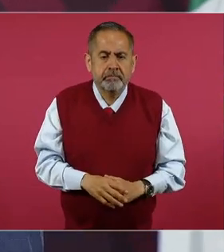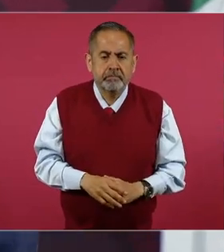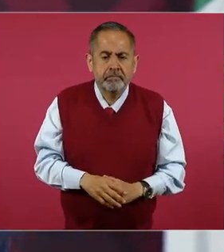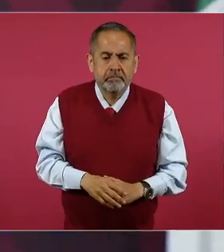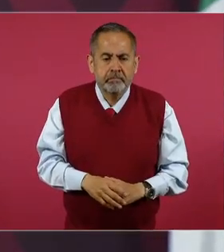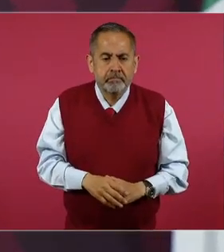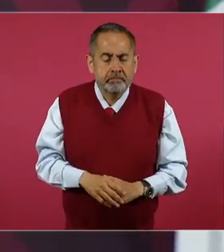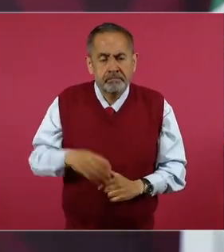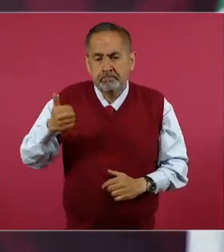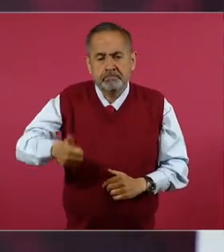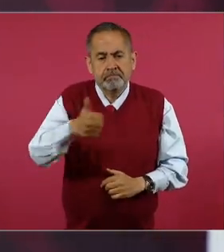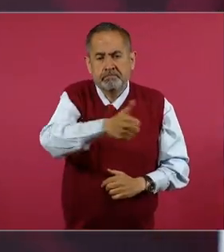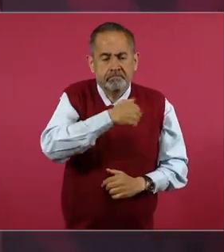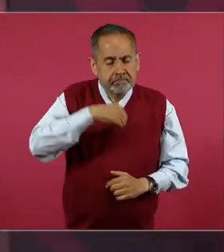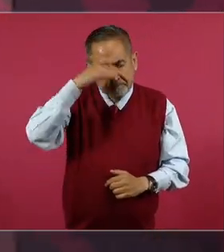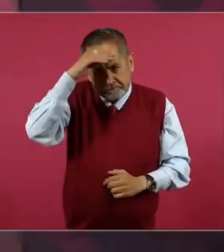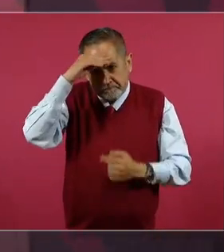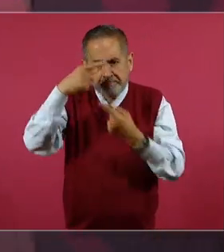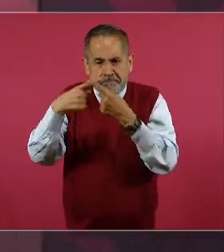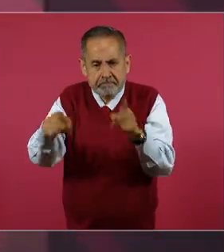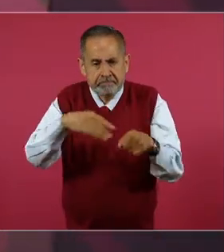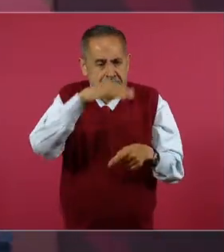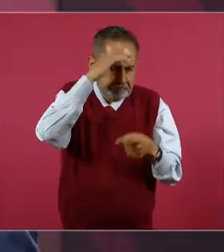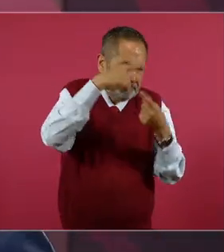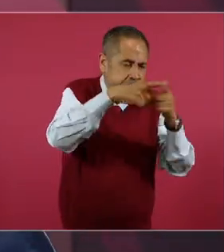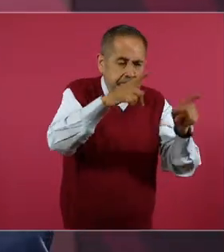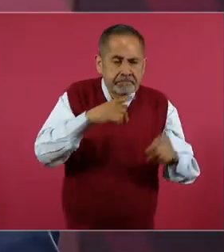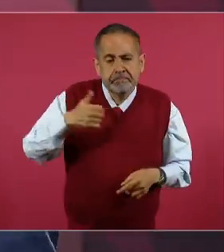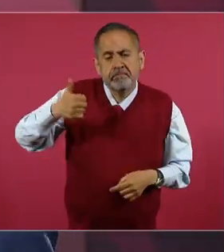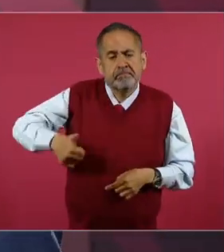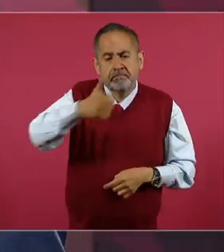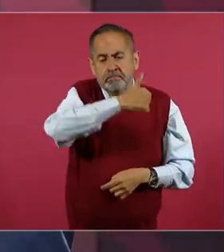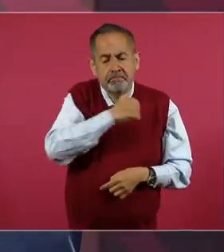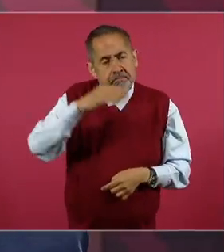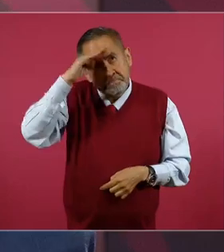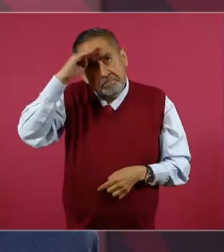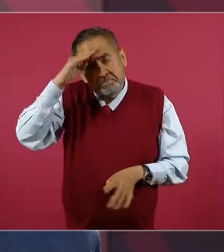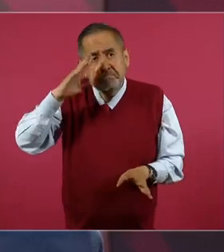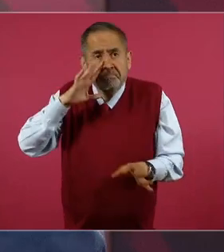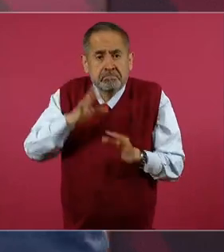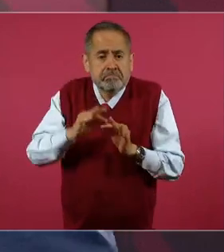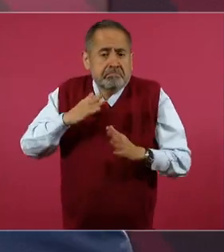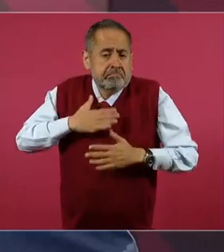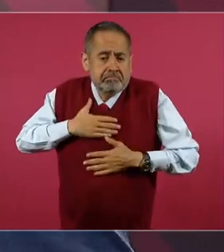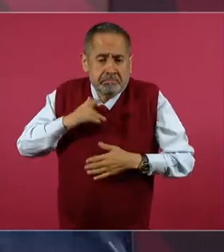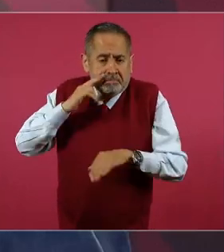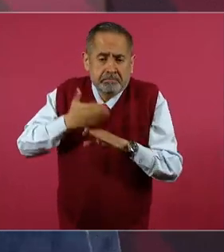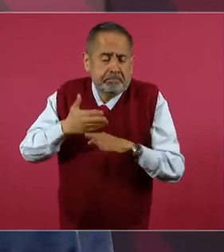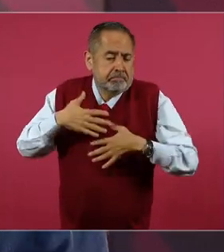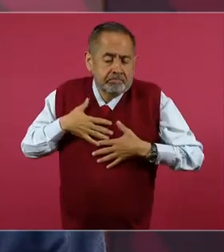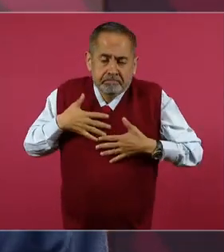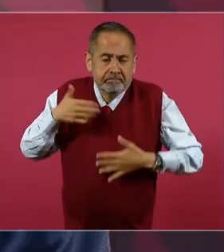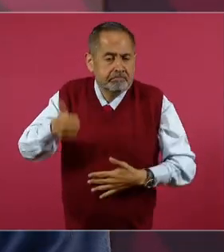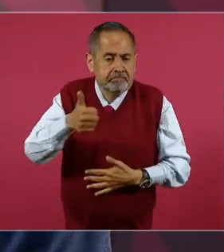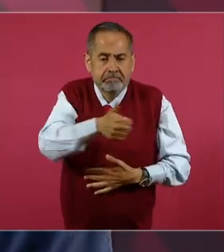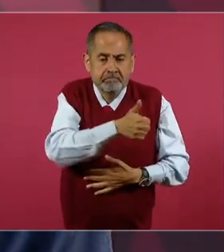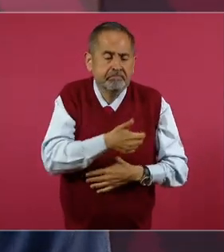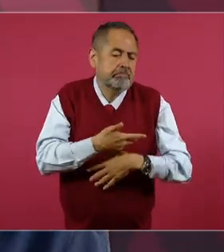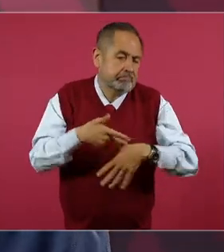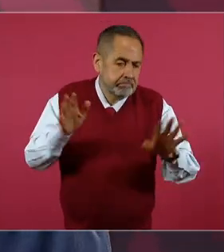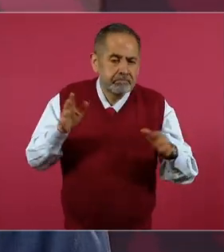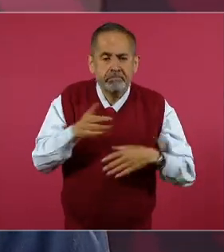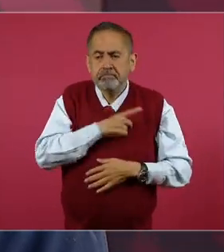Y cada quien tiene su manera de pensar y cumple con su función, pero debemos